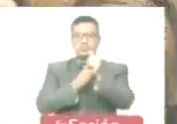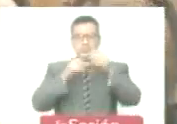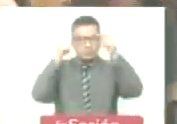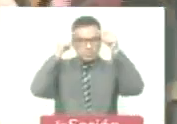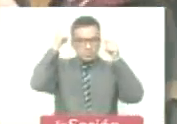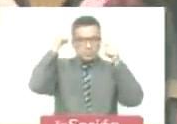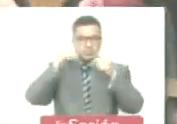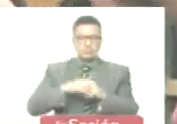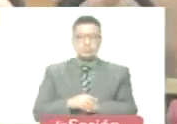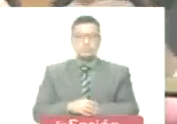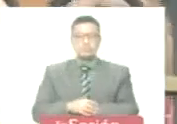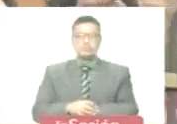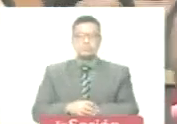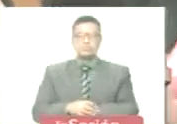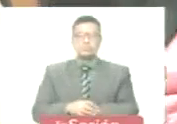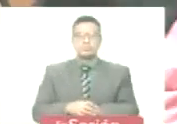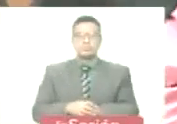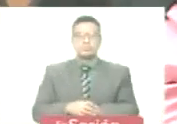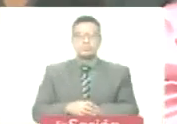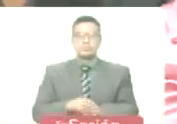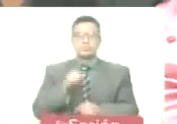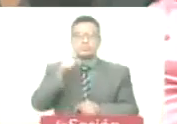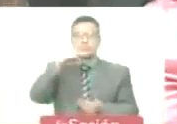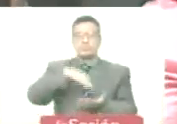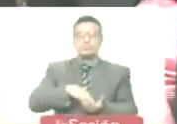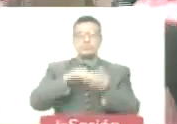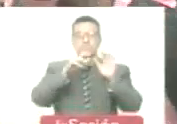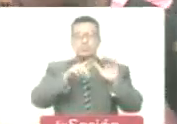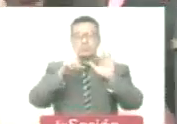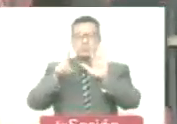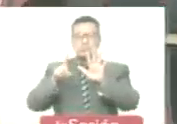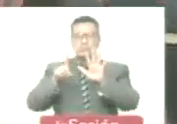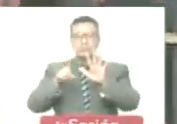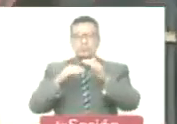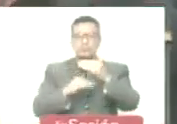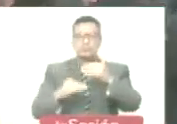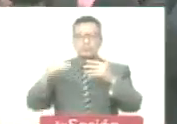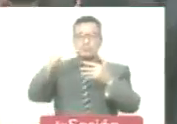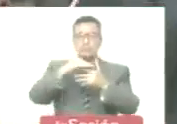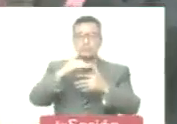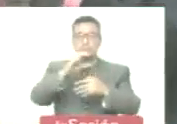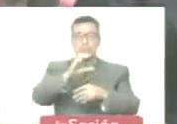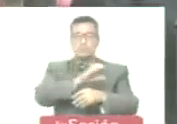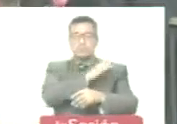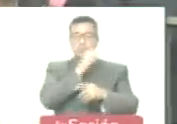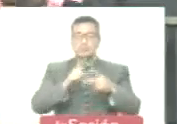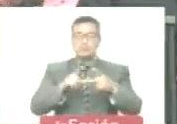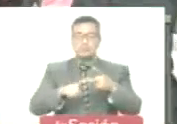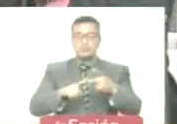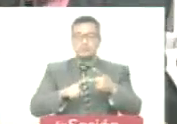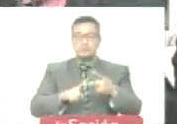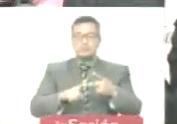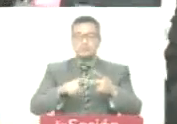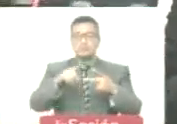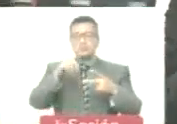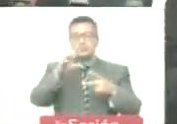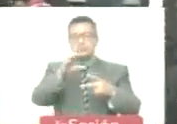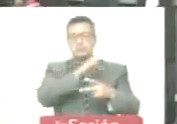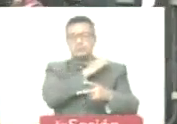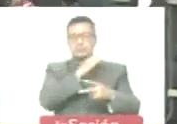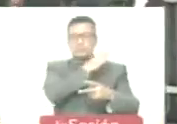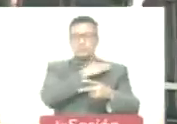Chávez, quien en 1986 asciende a capitán. En 1990 recibe el grado